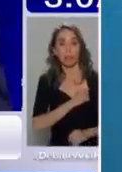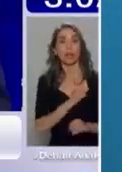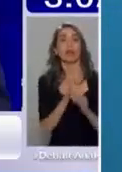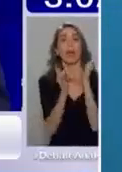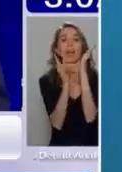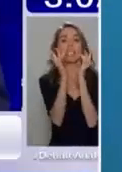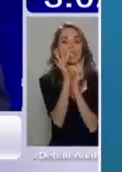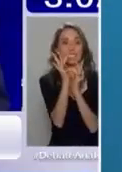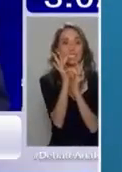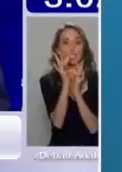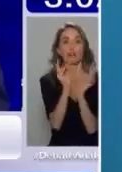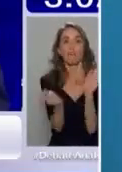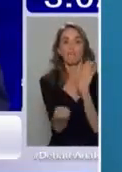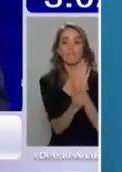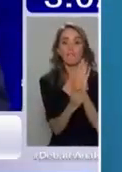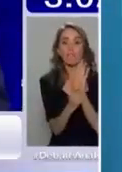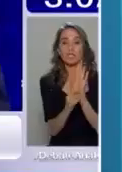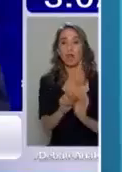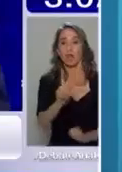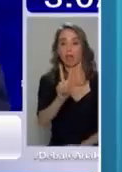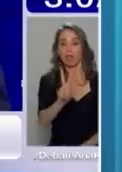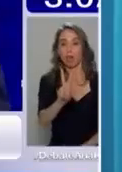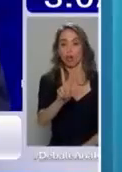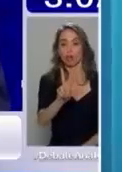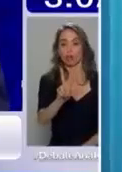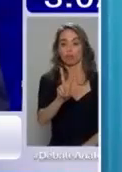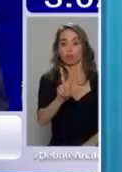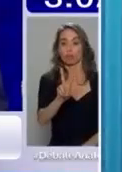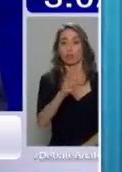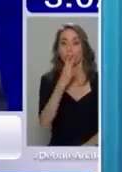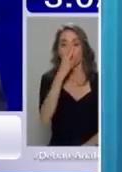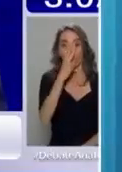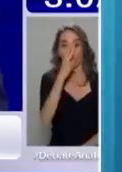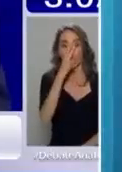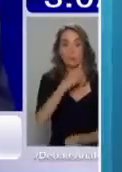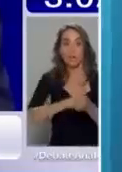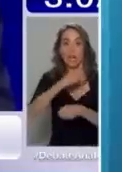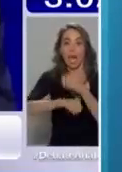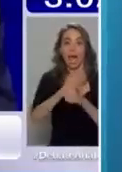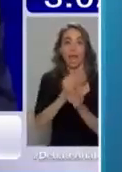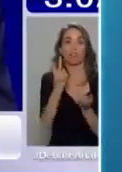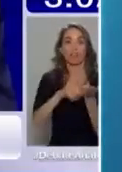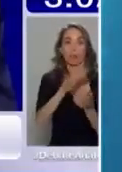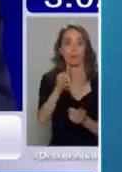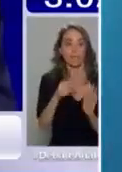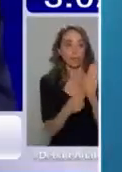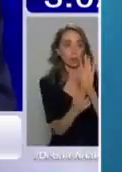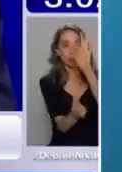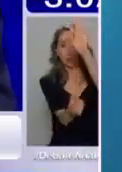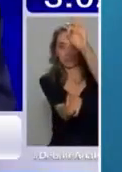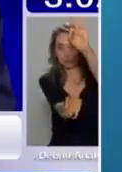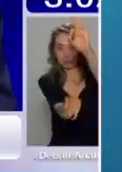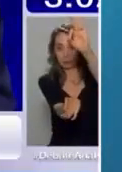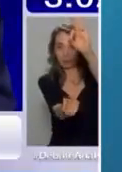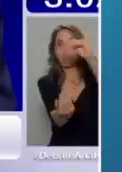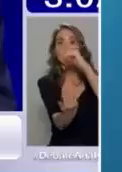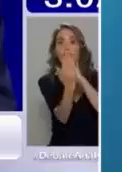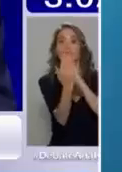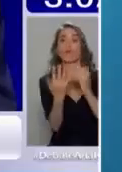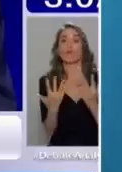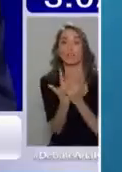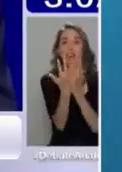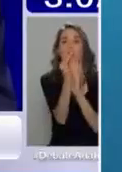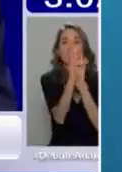pregunta específica que había sido mencionado en otros debates o esta interpelación que había hecho Kass, sino por tratar